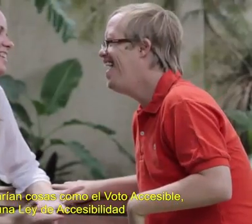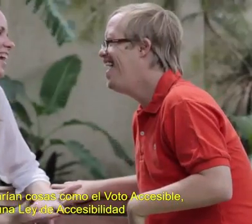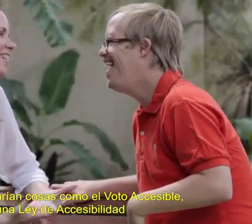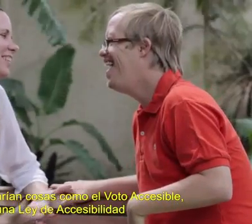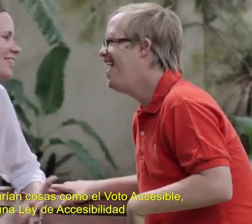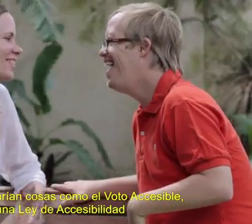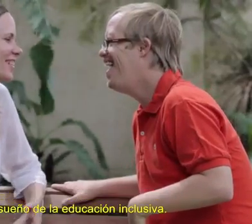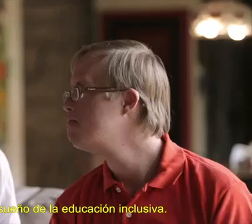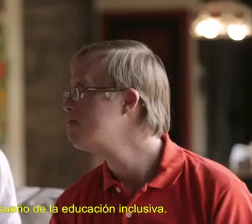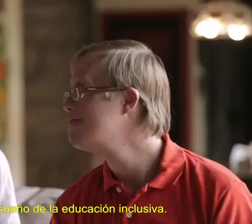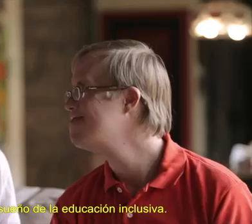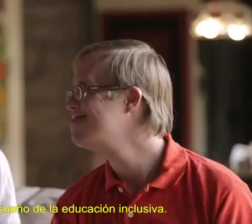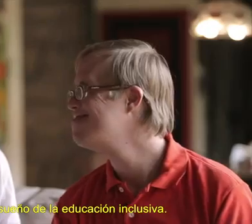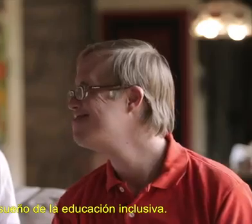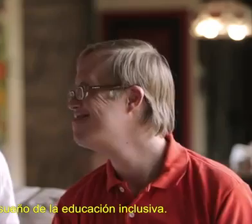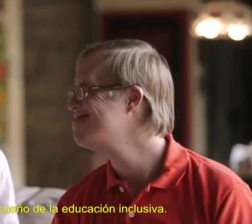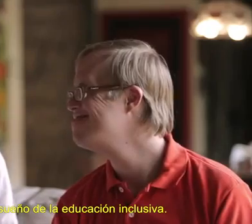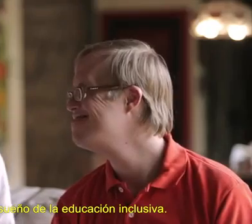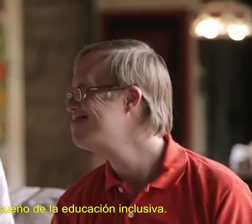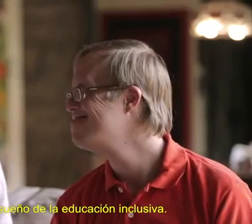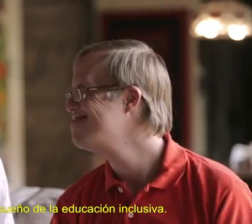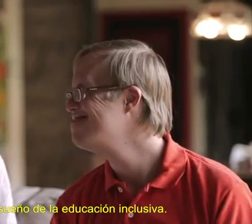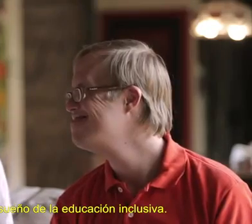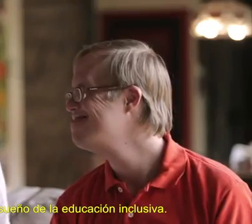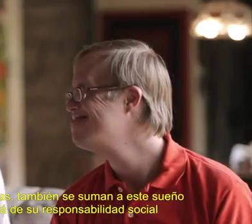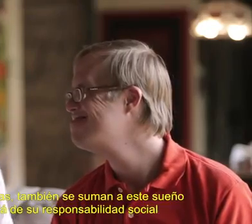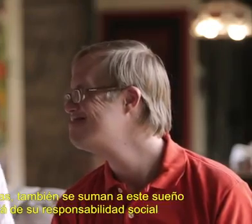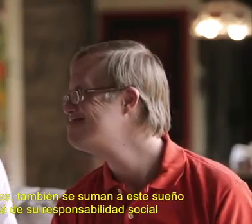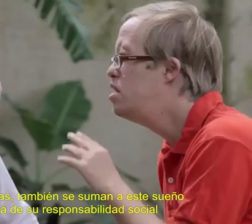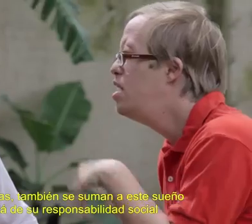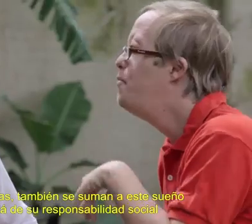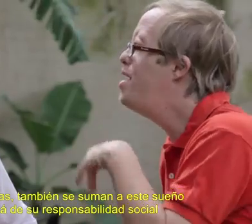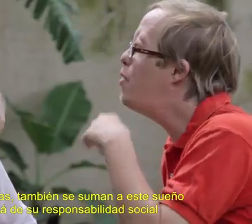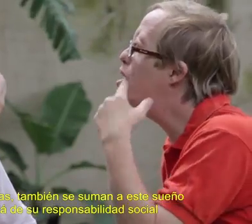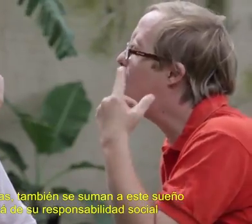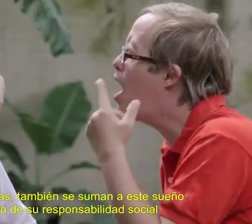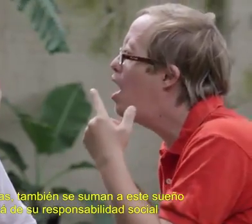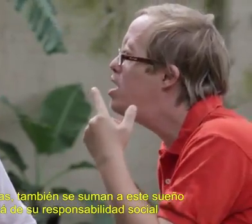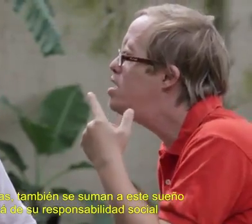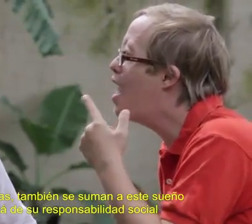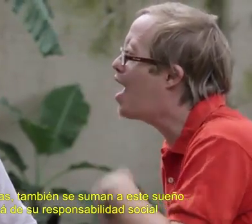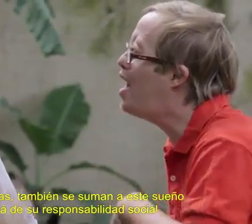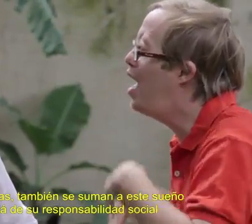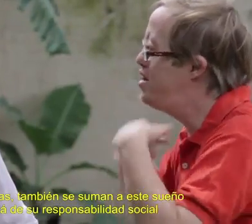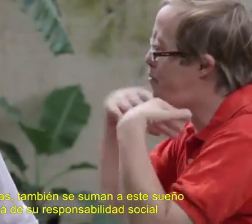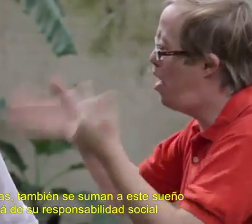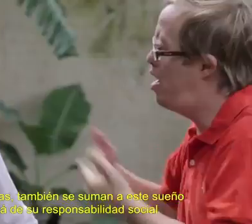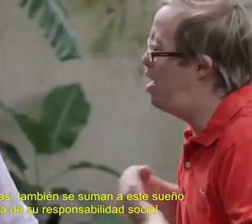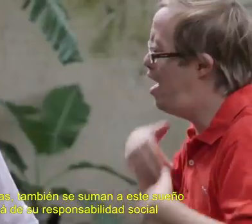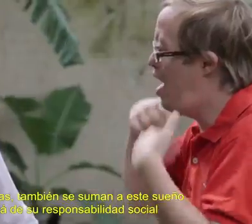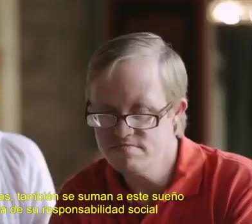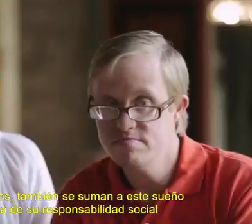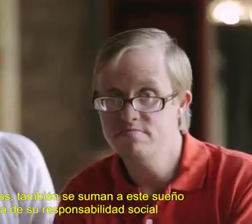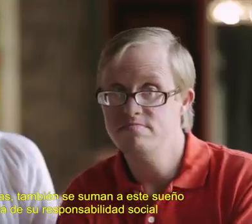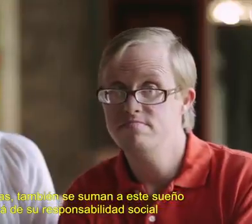ley de accesibilidad y hoy el sueño de la educación inclusiva. Las empresas también se suman a este sueño más